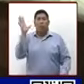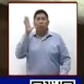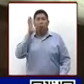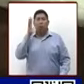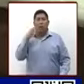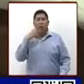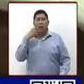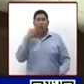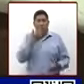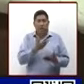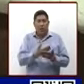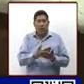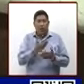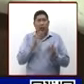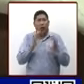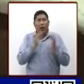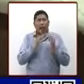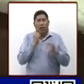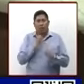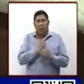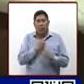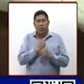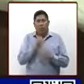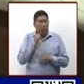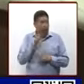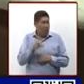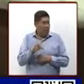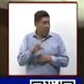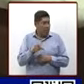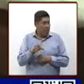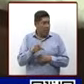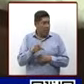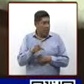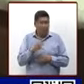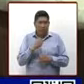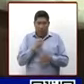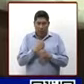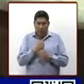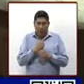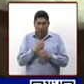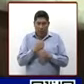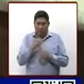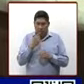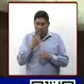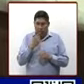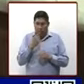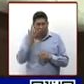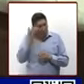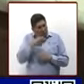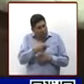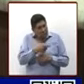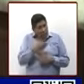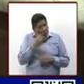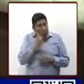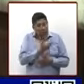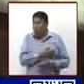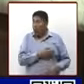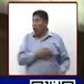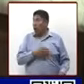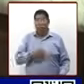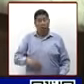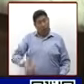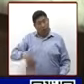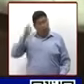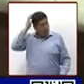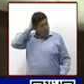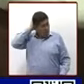que llega a la casa del trabajo porque ella está guardando y dice, ¿por qué está así mi hija? Le dice, y la